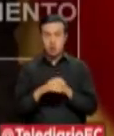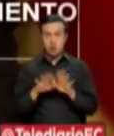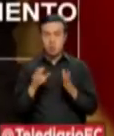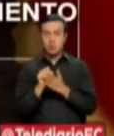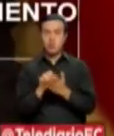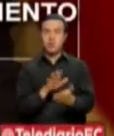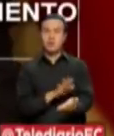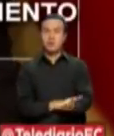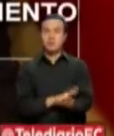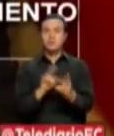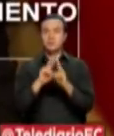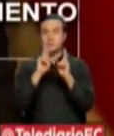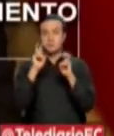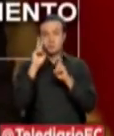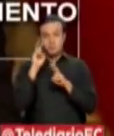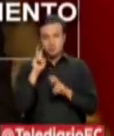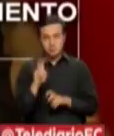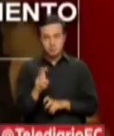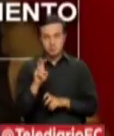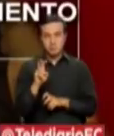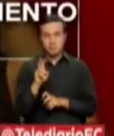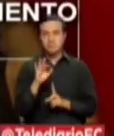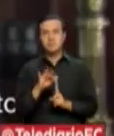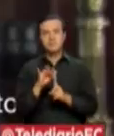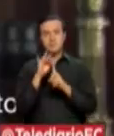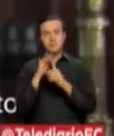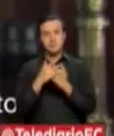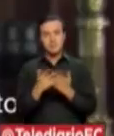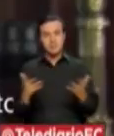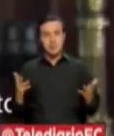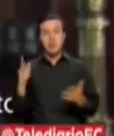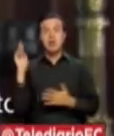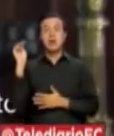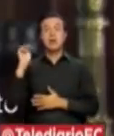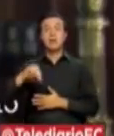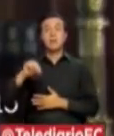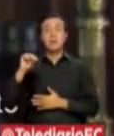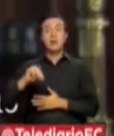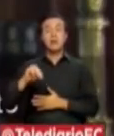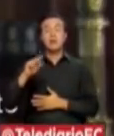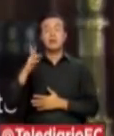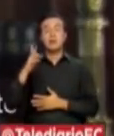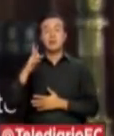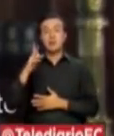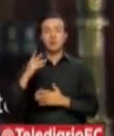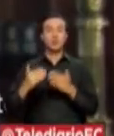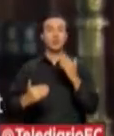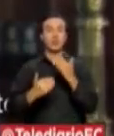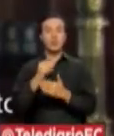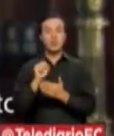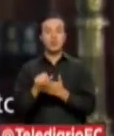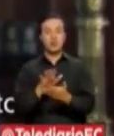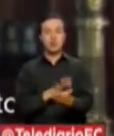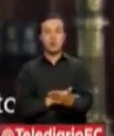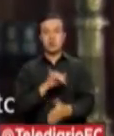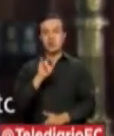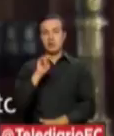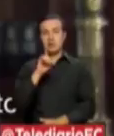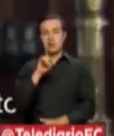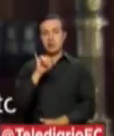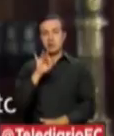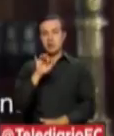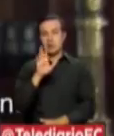nacional de financiamiento para investigación inédita este martes lanzaremos inédita el programa nacional de